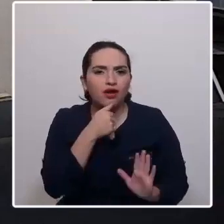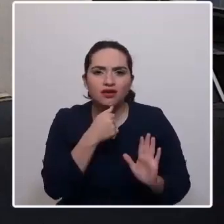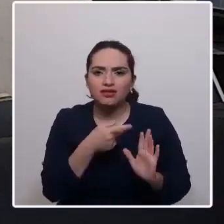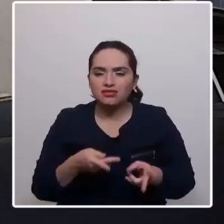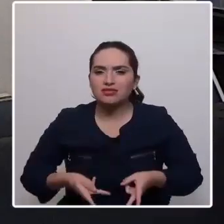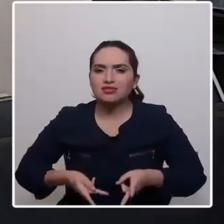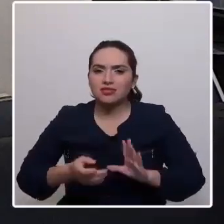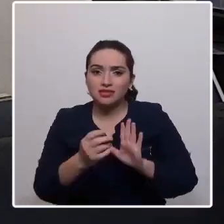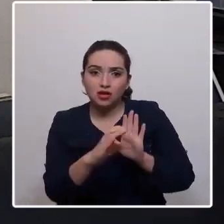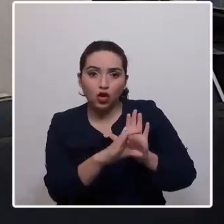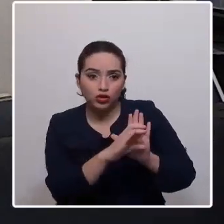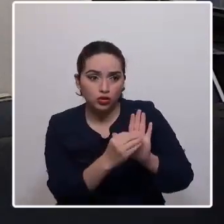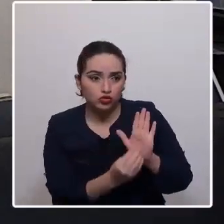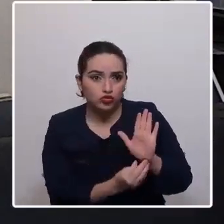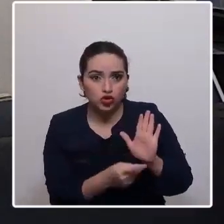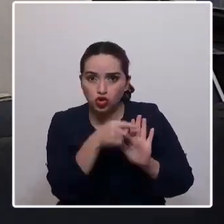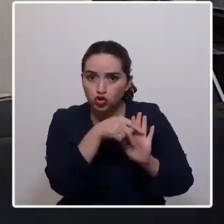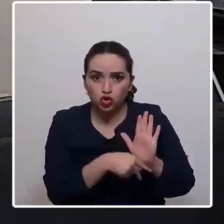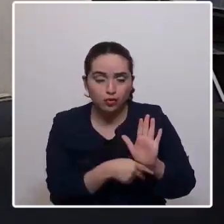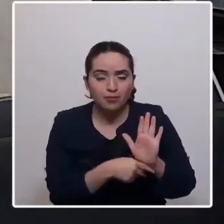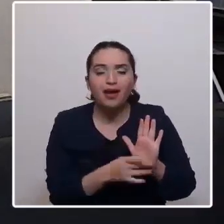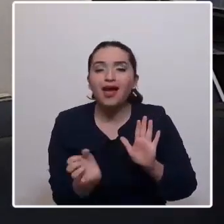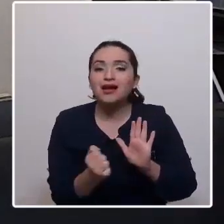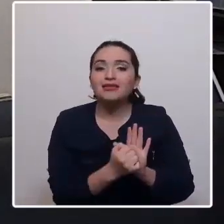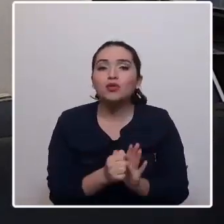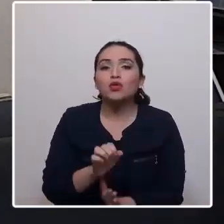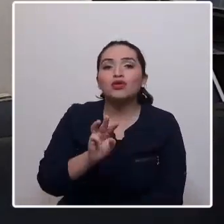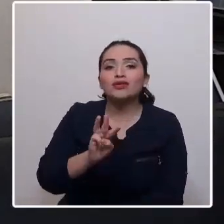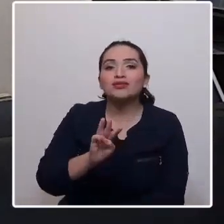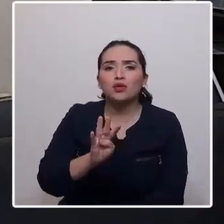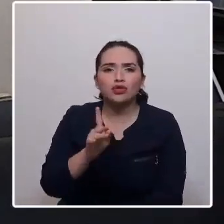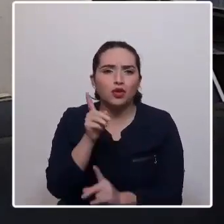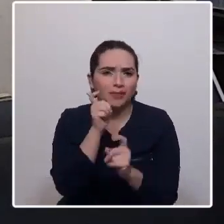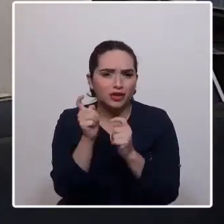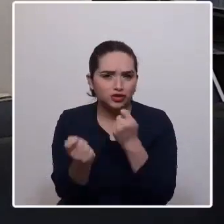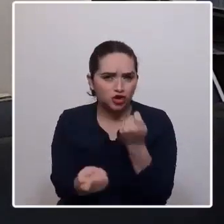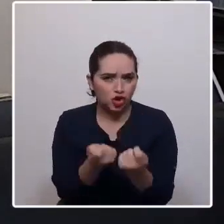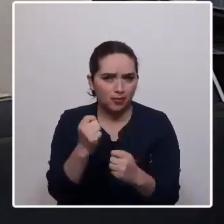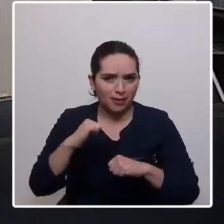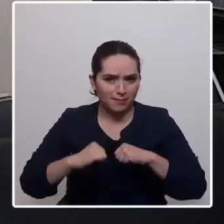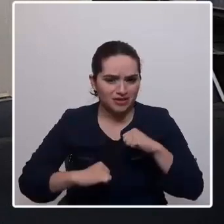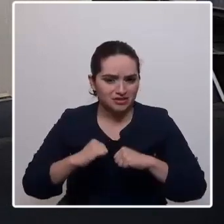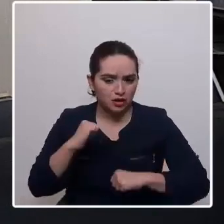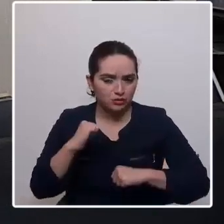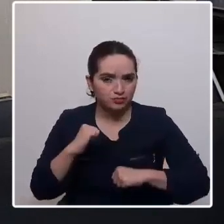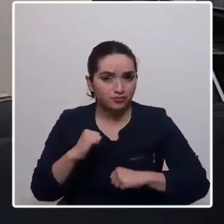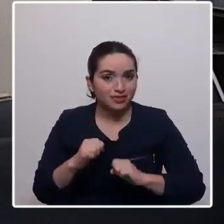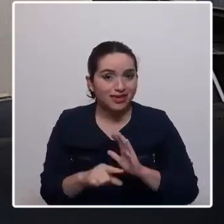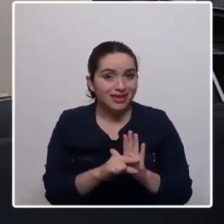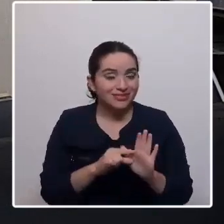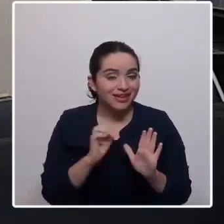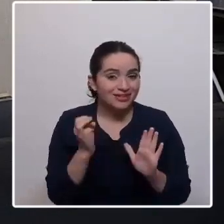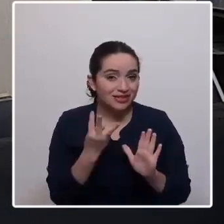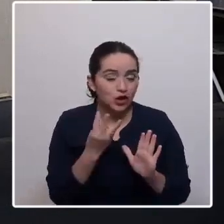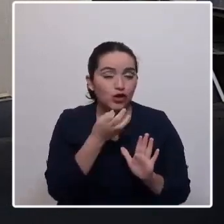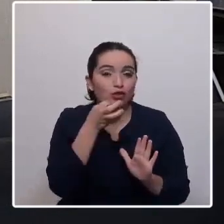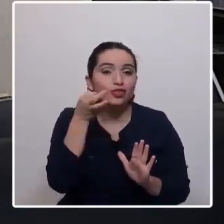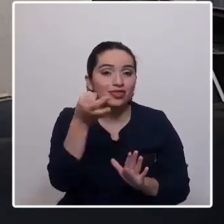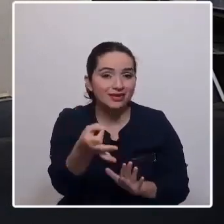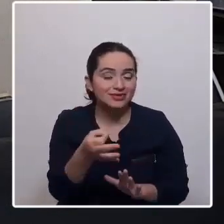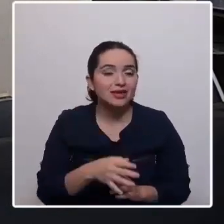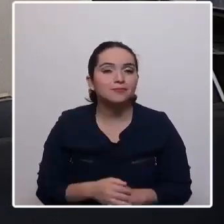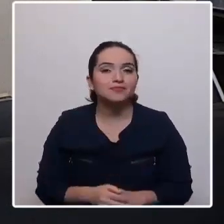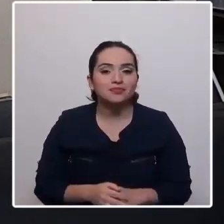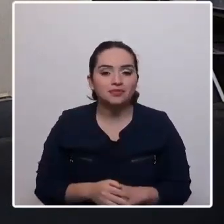Constitucional que así lo diga? Y el artículo 34, peligroso para la economía empresarial, sobre todo el inciso tercero, que establece el